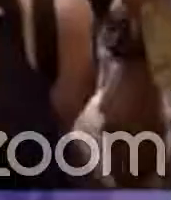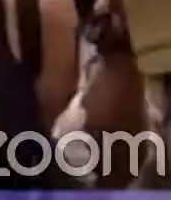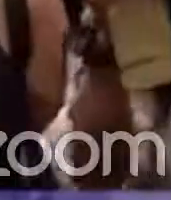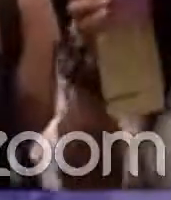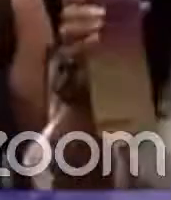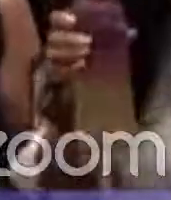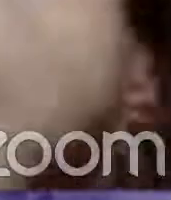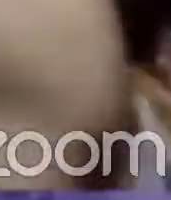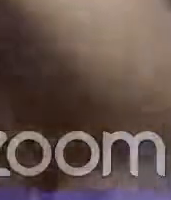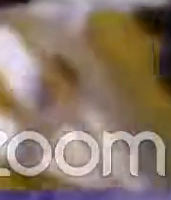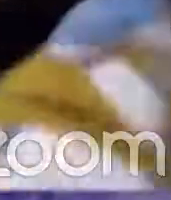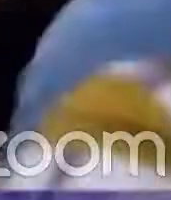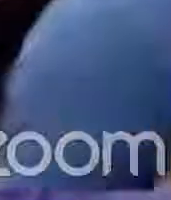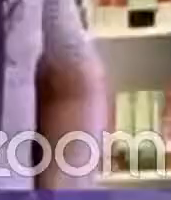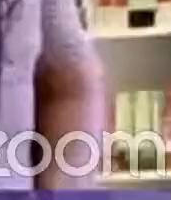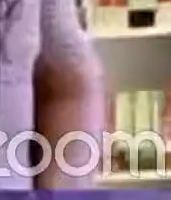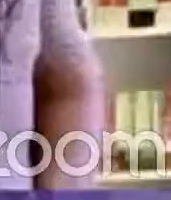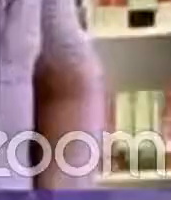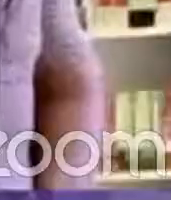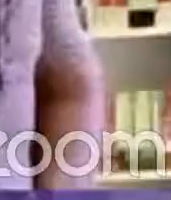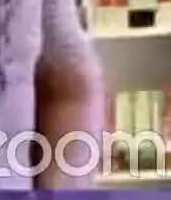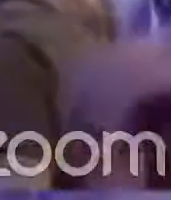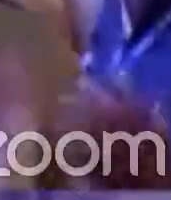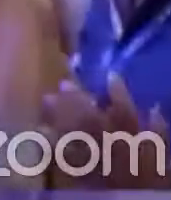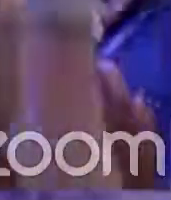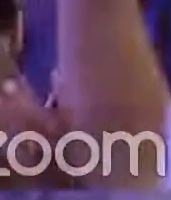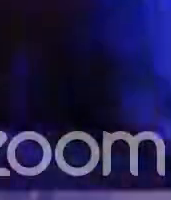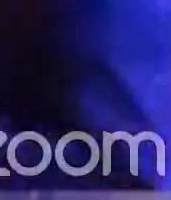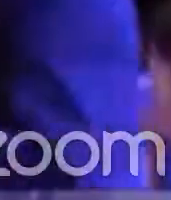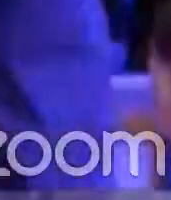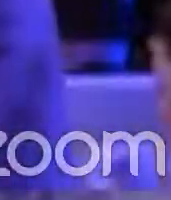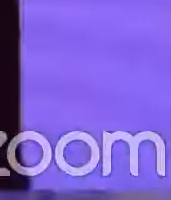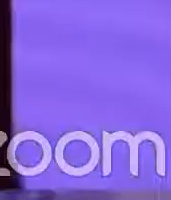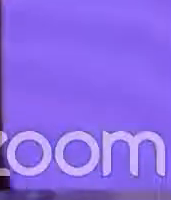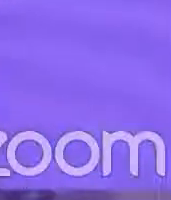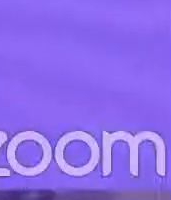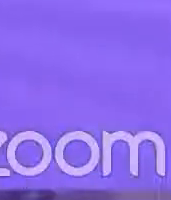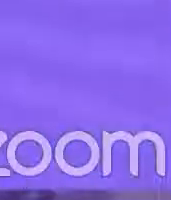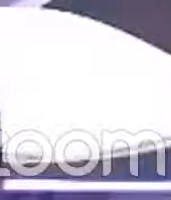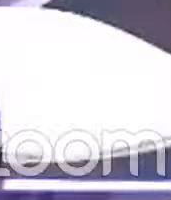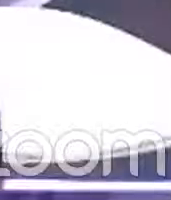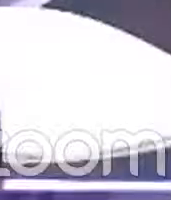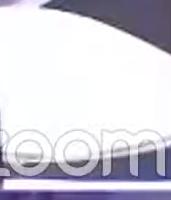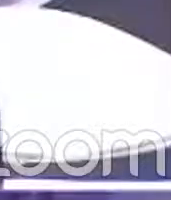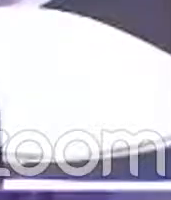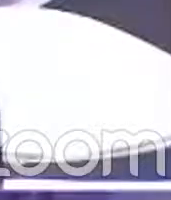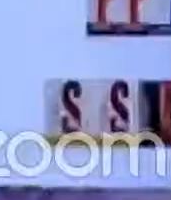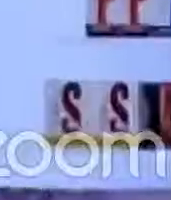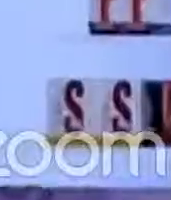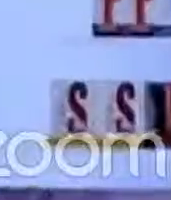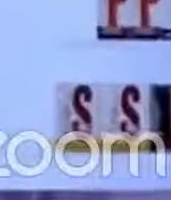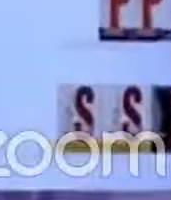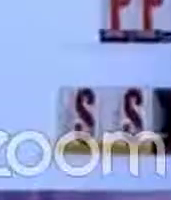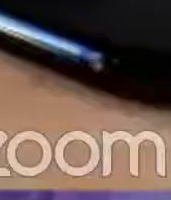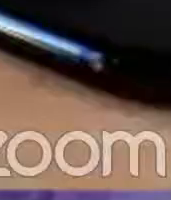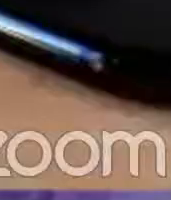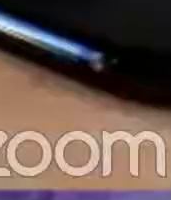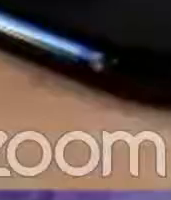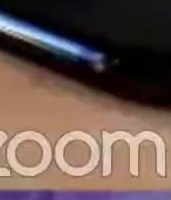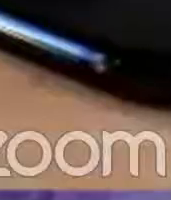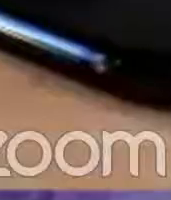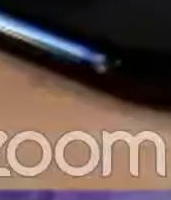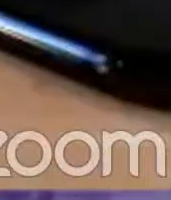Por eso no te lo puedes perder. Extravaganas USA 2022.